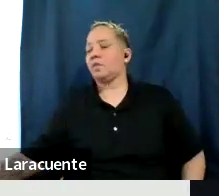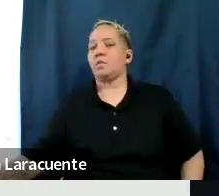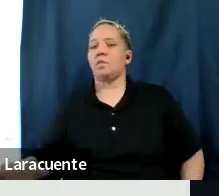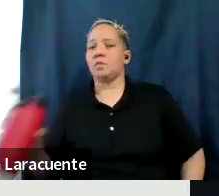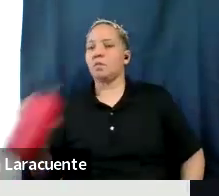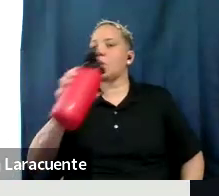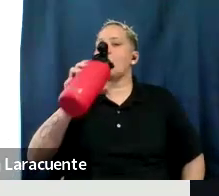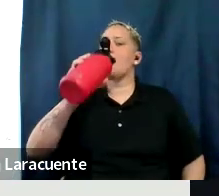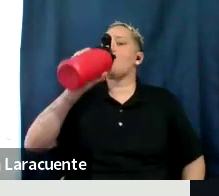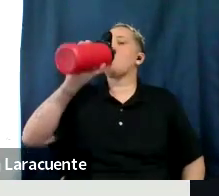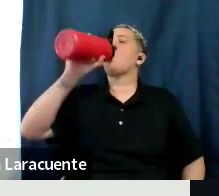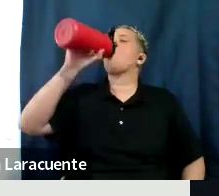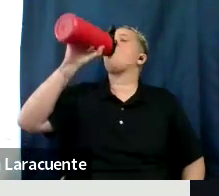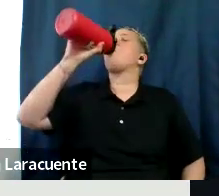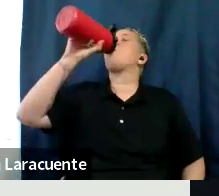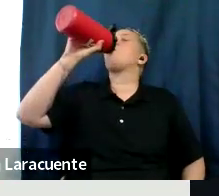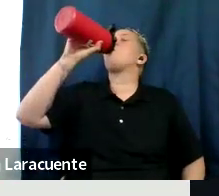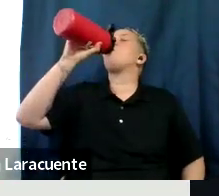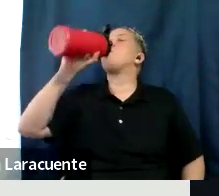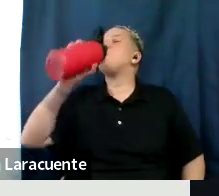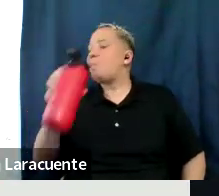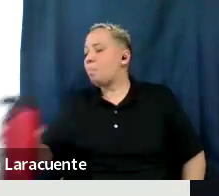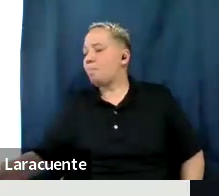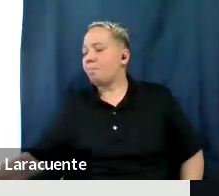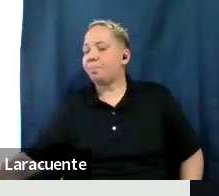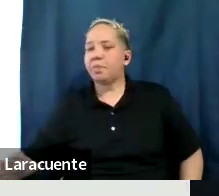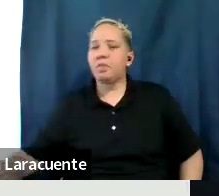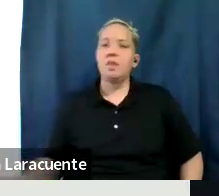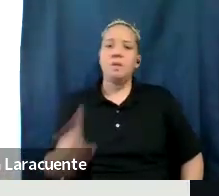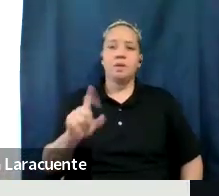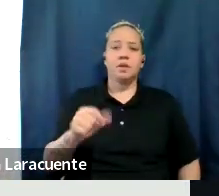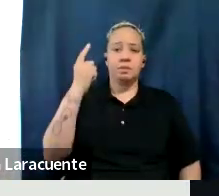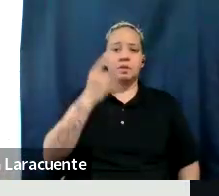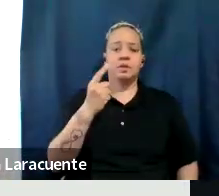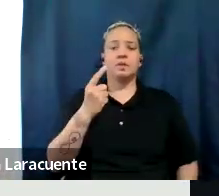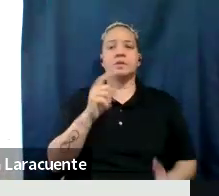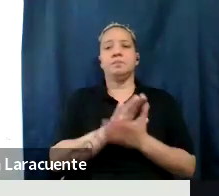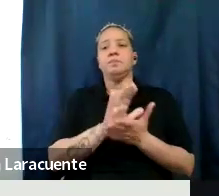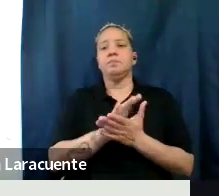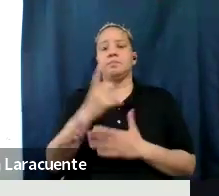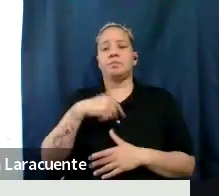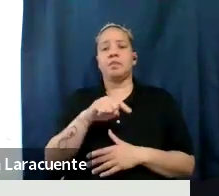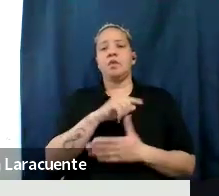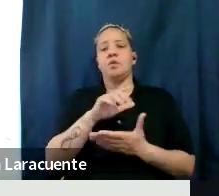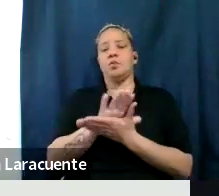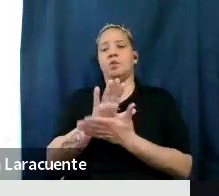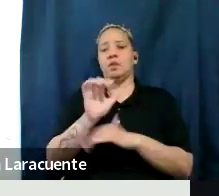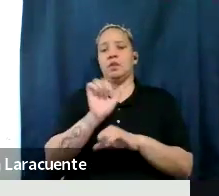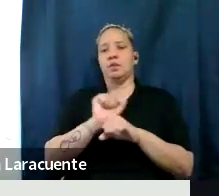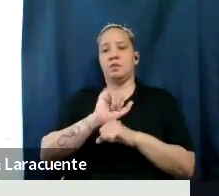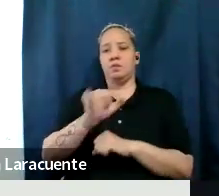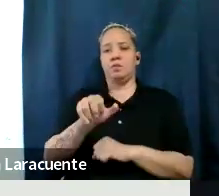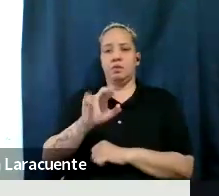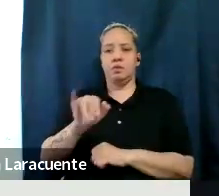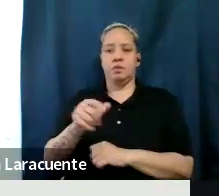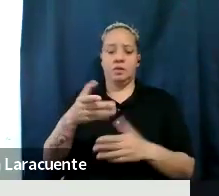Bien, pregunta José Román, ¿qué piensa la Academia Española sobre el hecho de que los documentos y trabajos de Juan Ramón